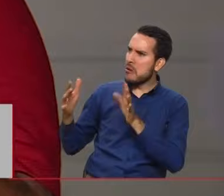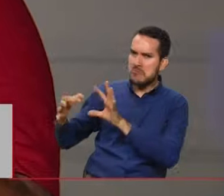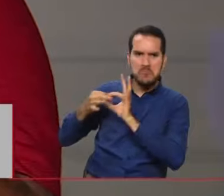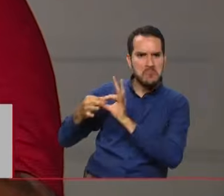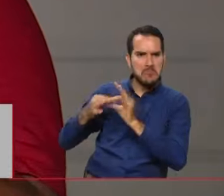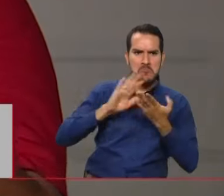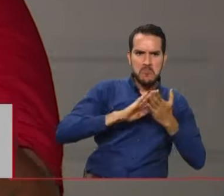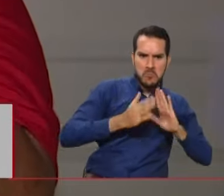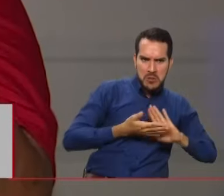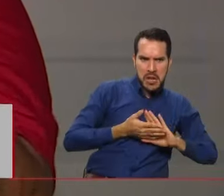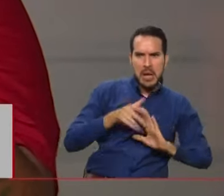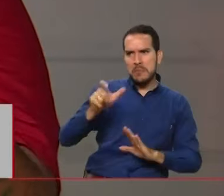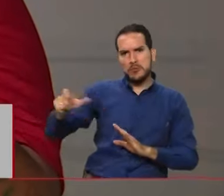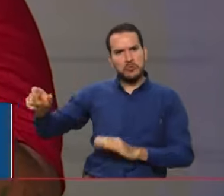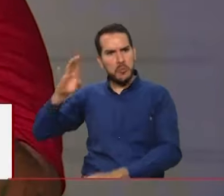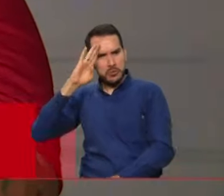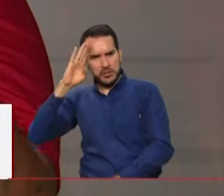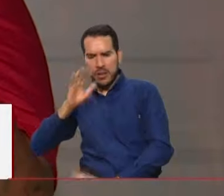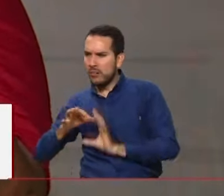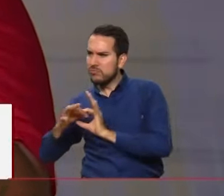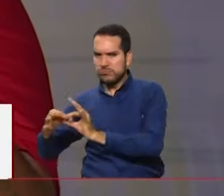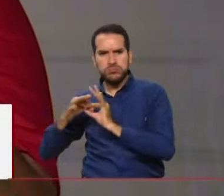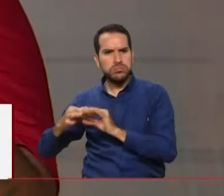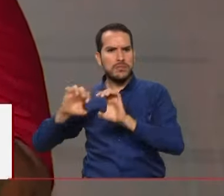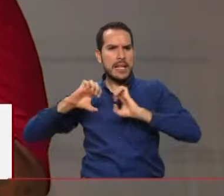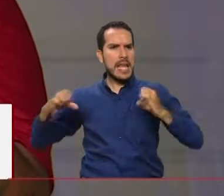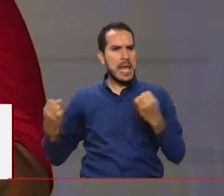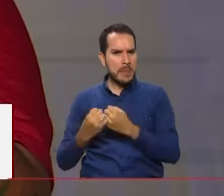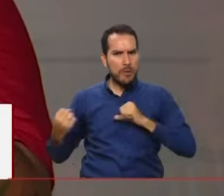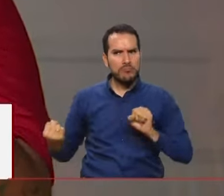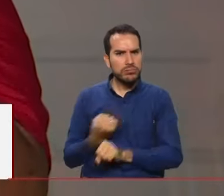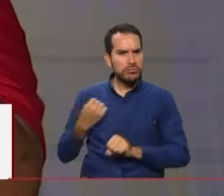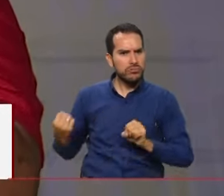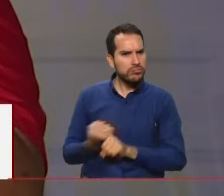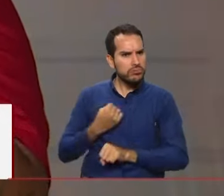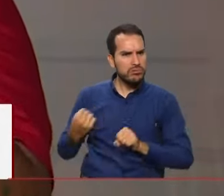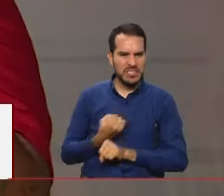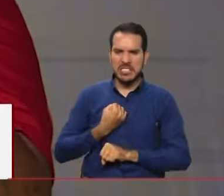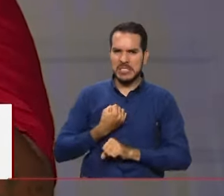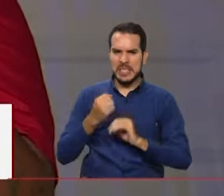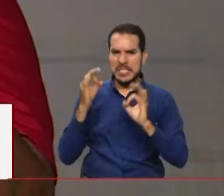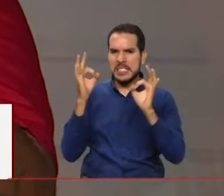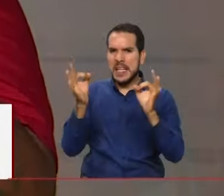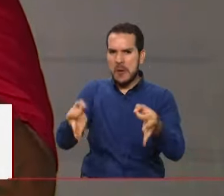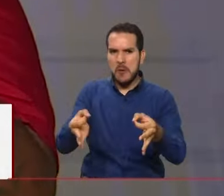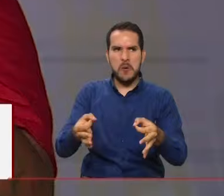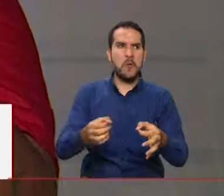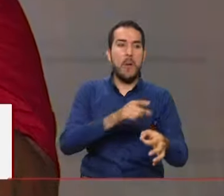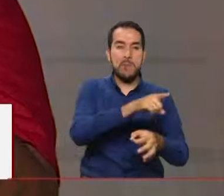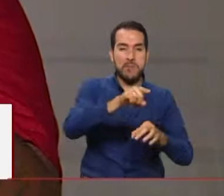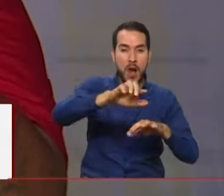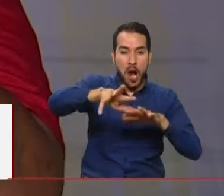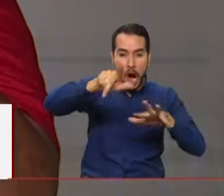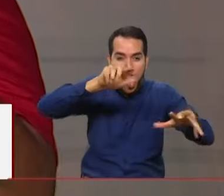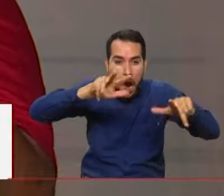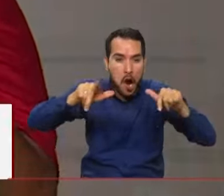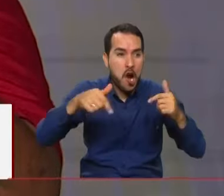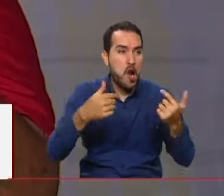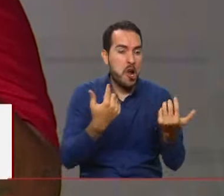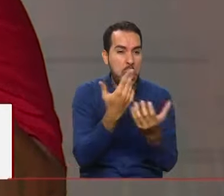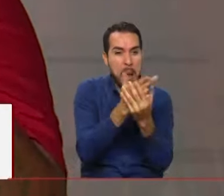los agentes policiales donde va a disminuir mucho o sea toda la delincuencia que se